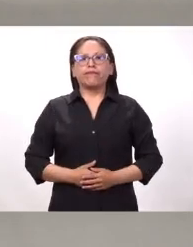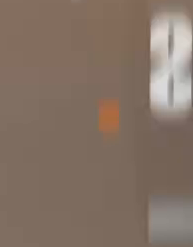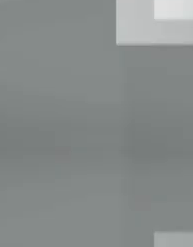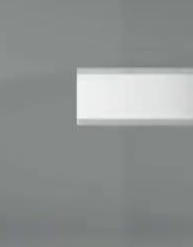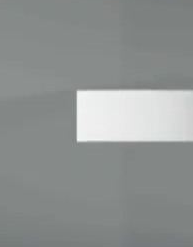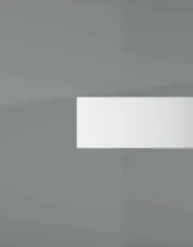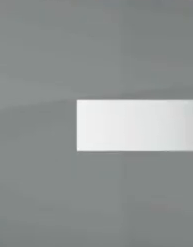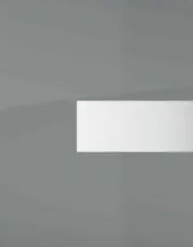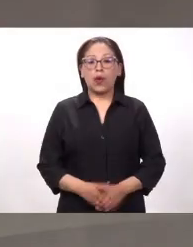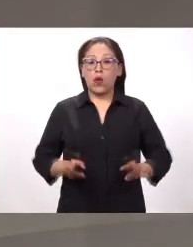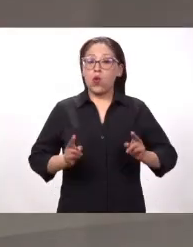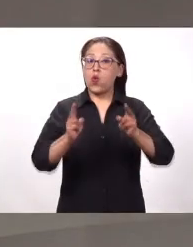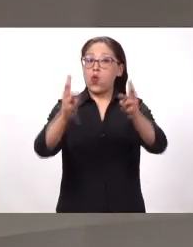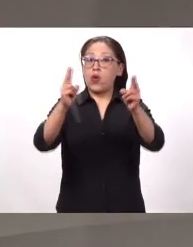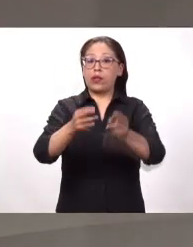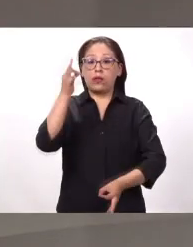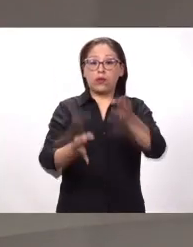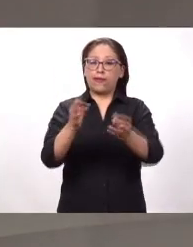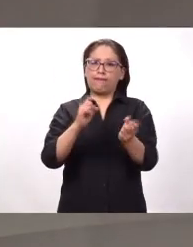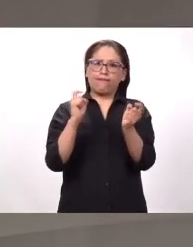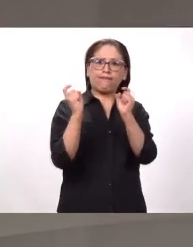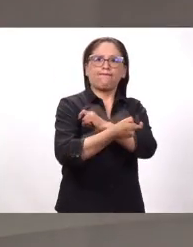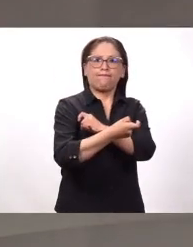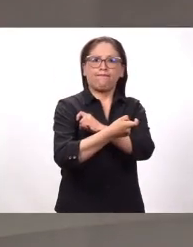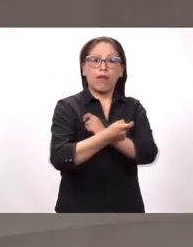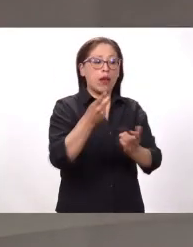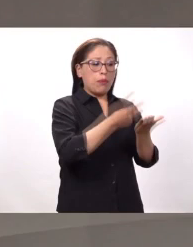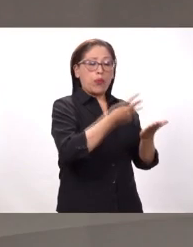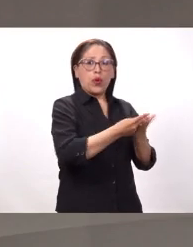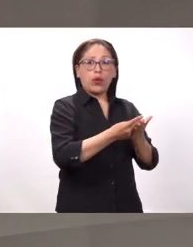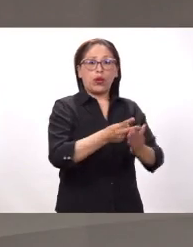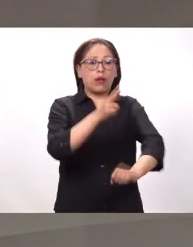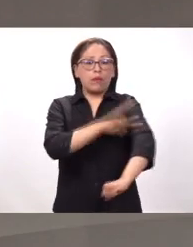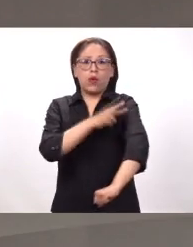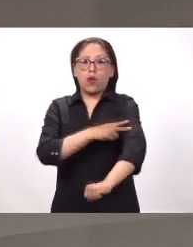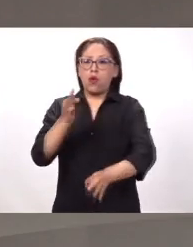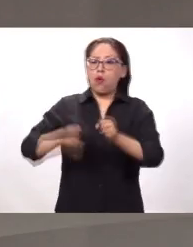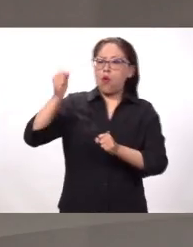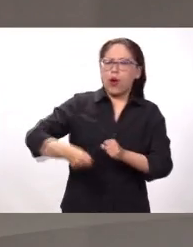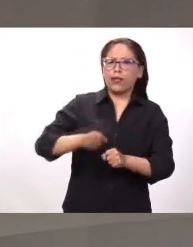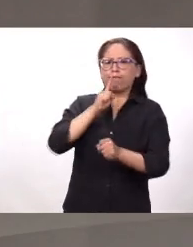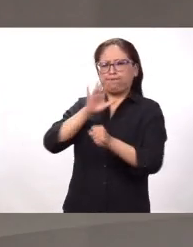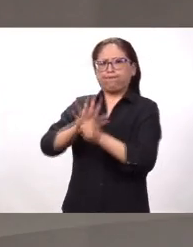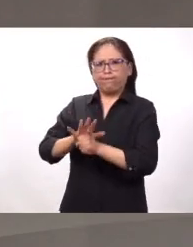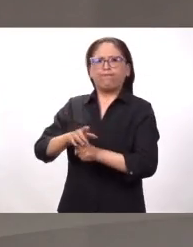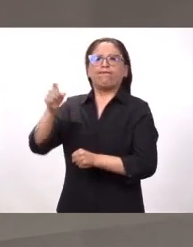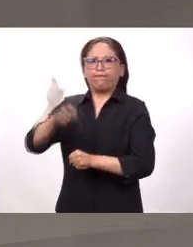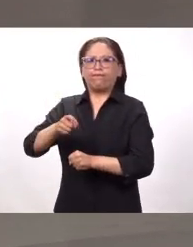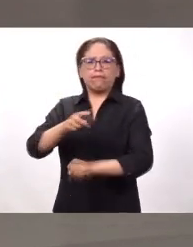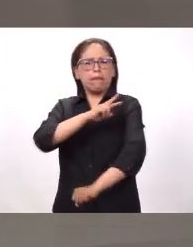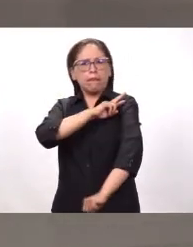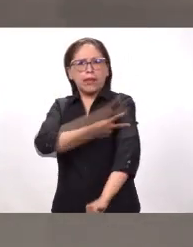eficaz. Es urgente un cambio en la justicia. Propongo que jueces y vocales sean